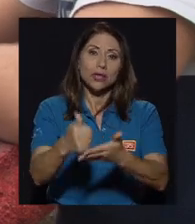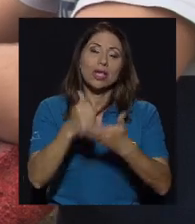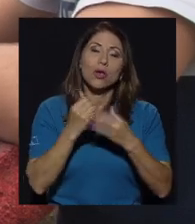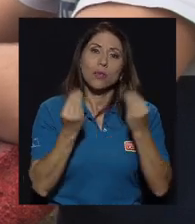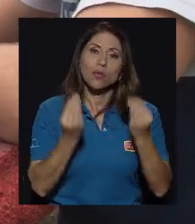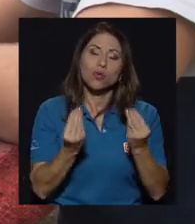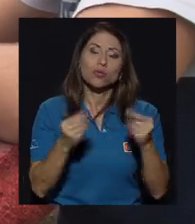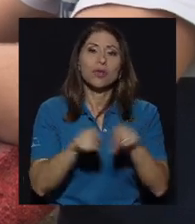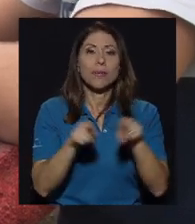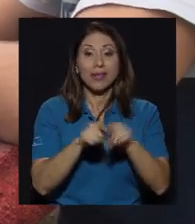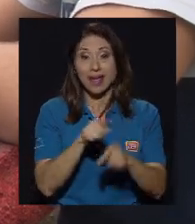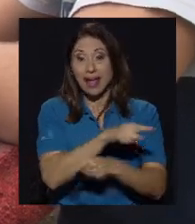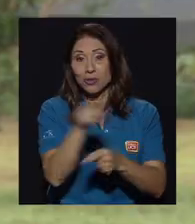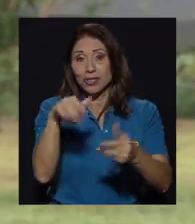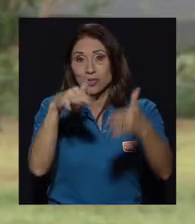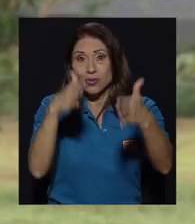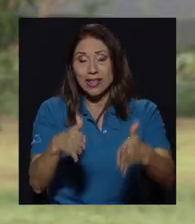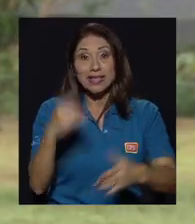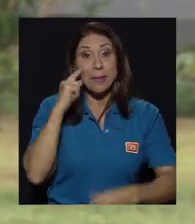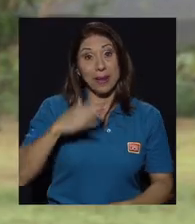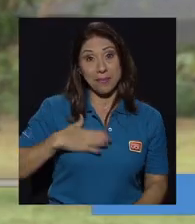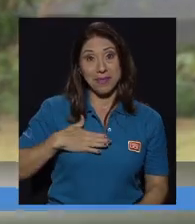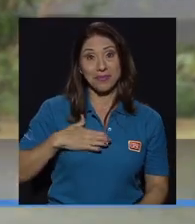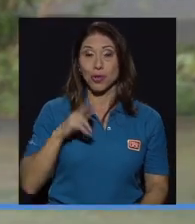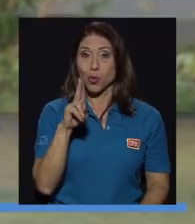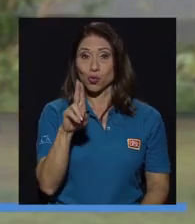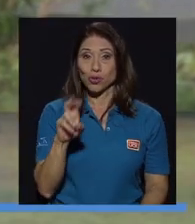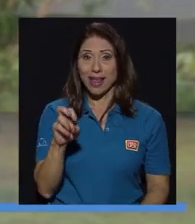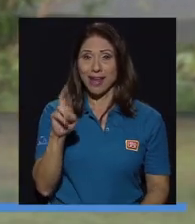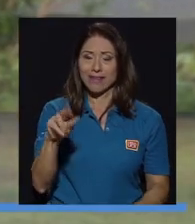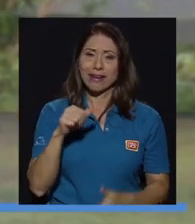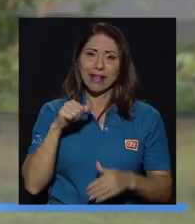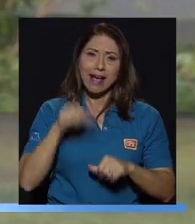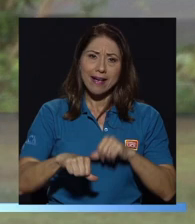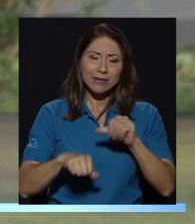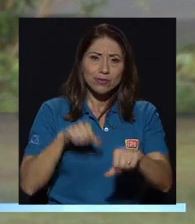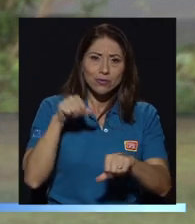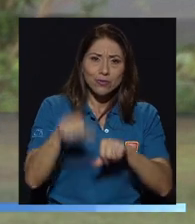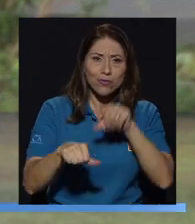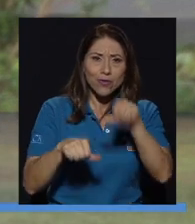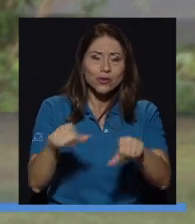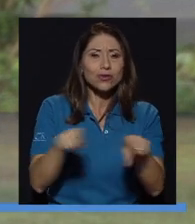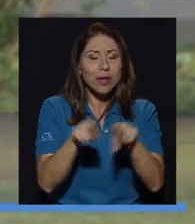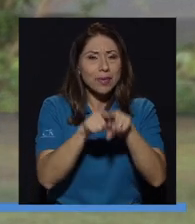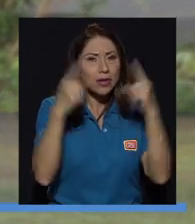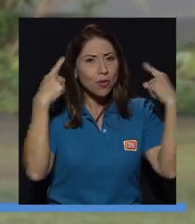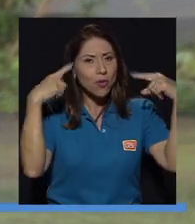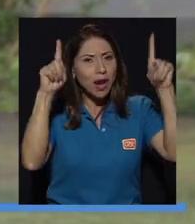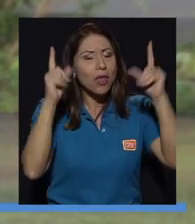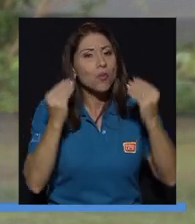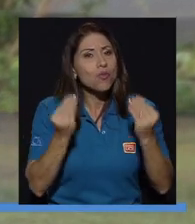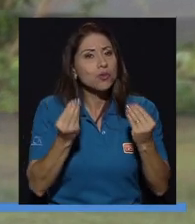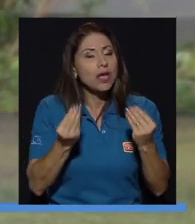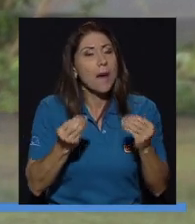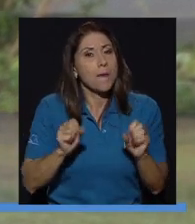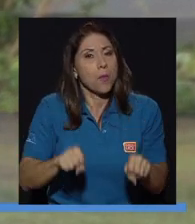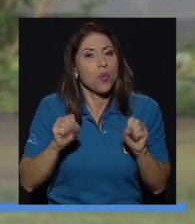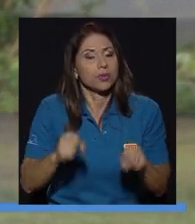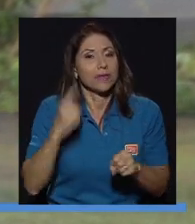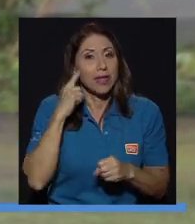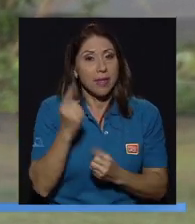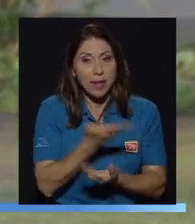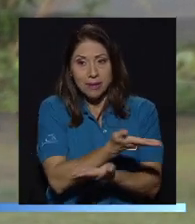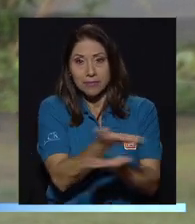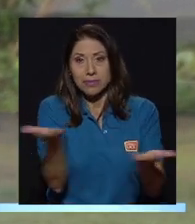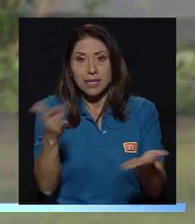nos ha ayudado mucho también los estudiantes. Para mí, UCR ha hecho esfuerzos y también ha logrado mucha posibilidad